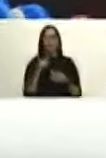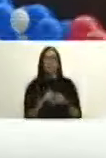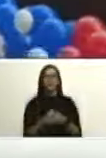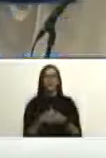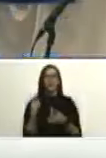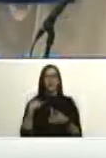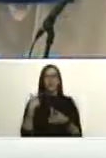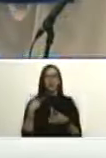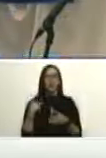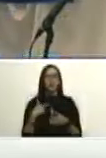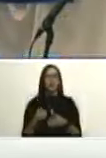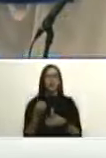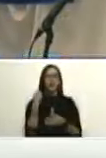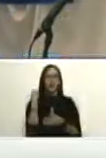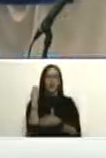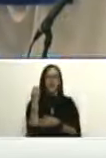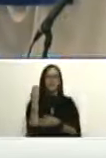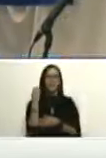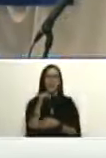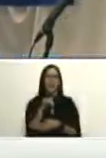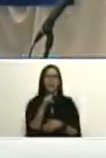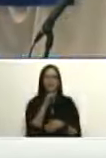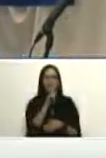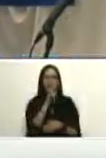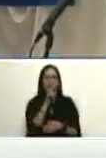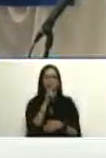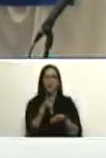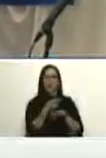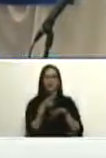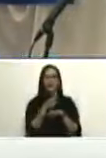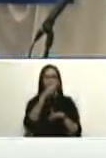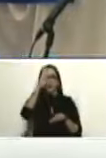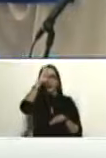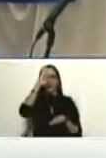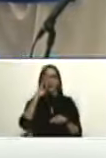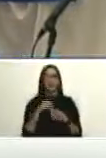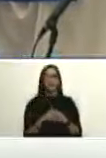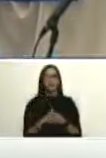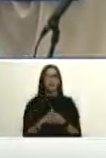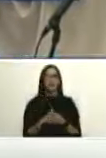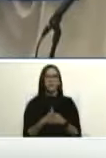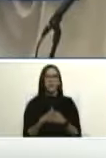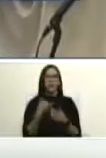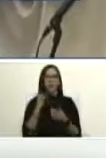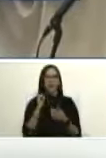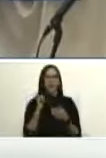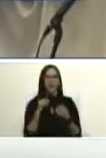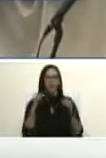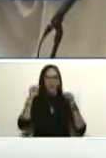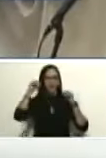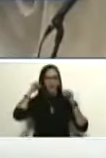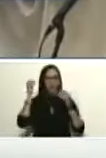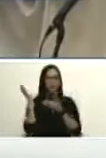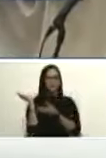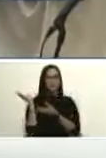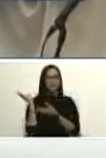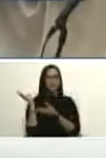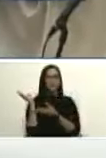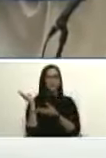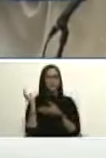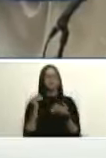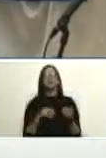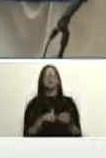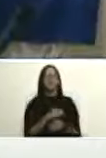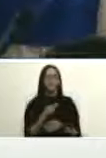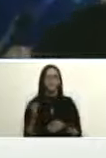Barinas? Una asamblea informativa con el gobernador de Barinas. ¿Hay imágenes de eso, Ñañez? Bueno, correcto.